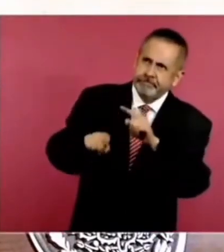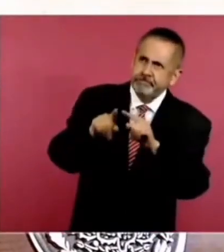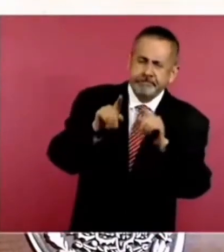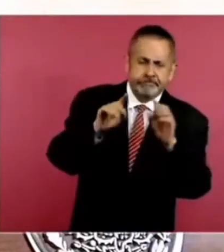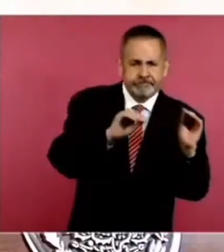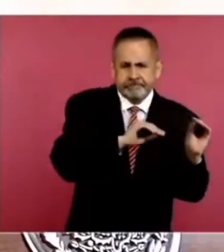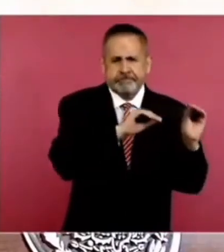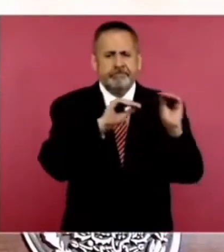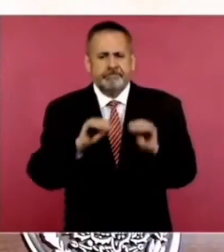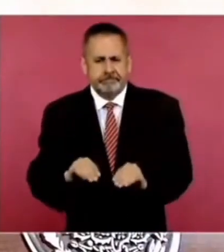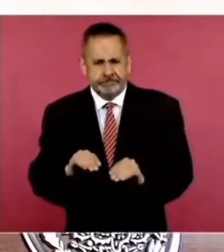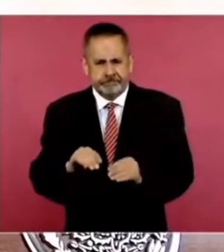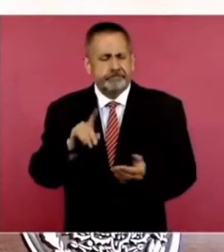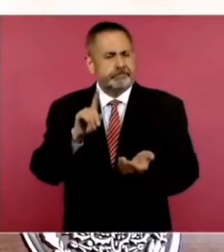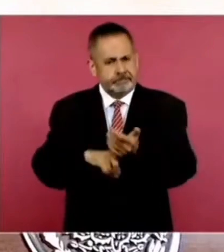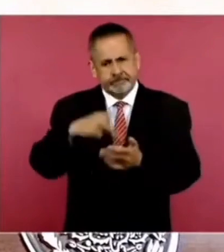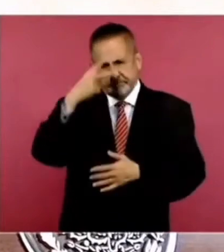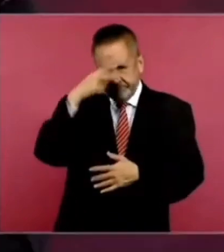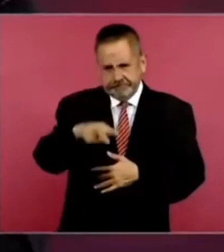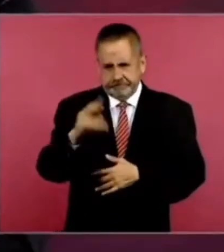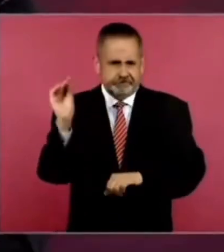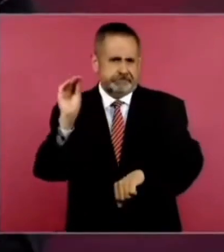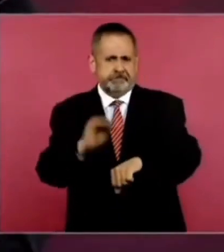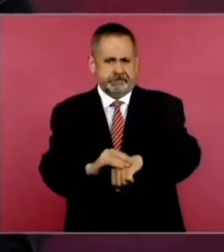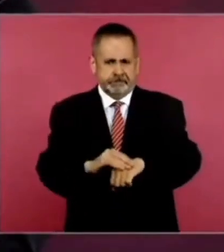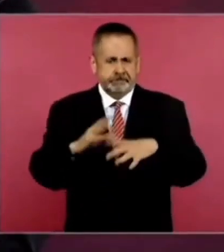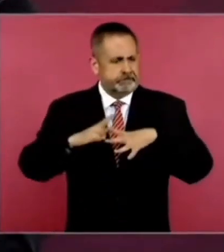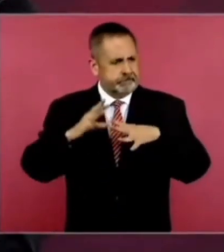empresas hacia México